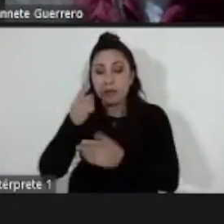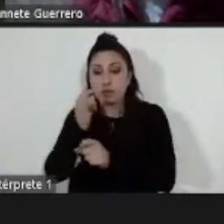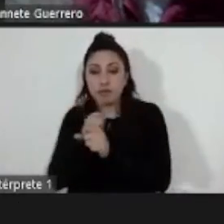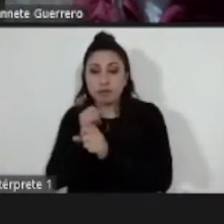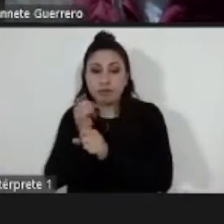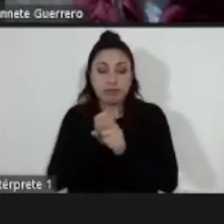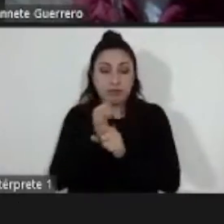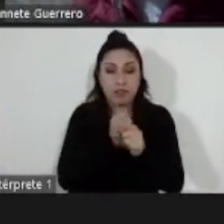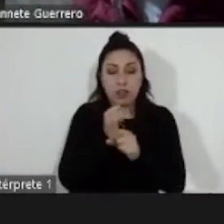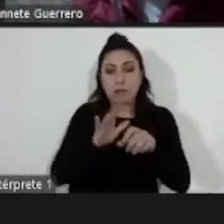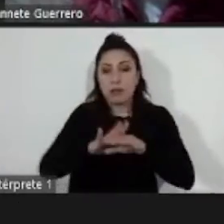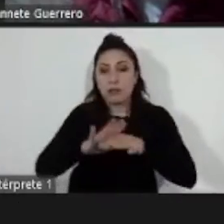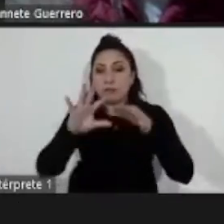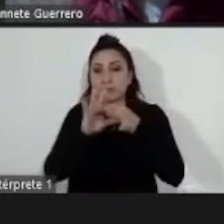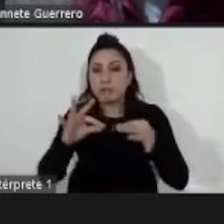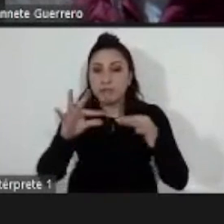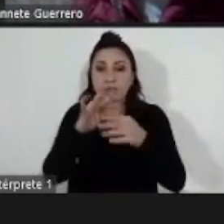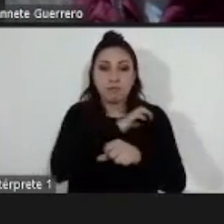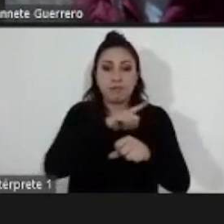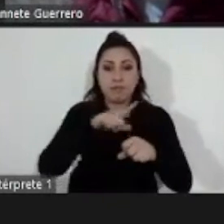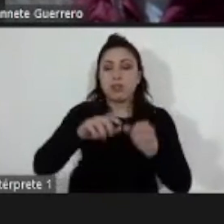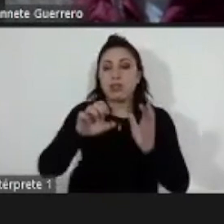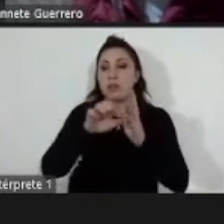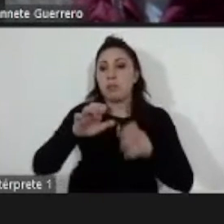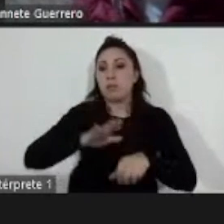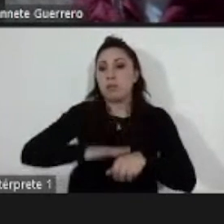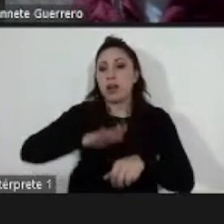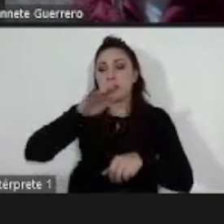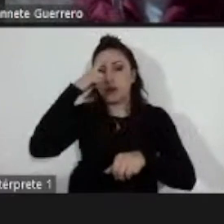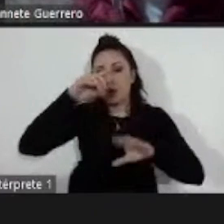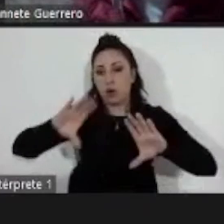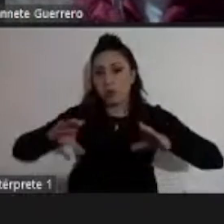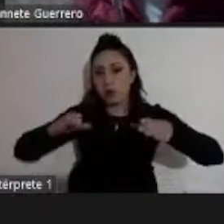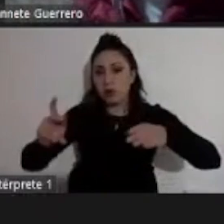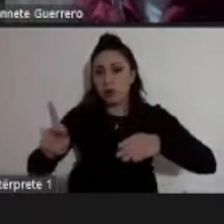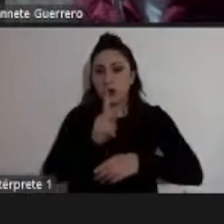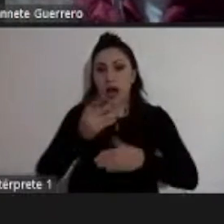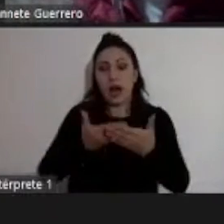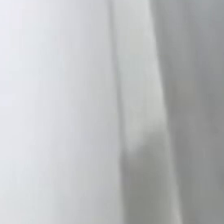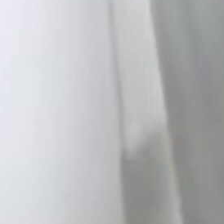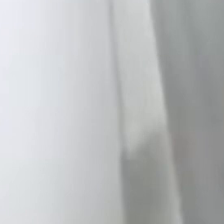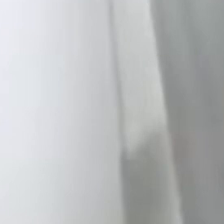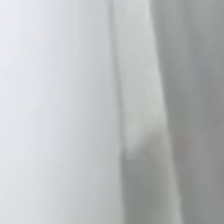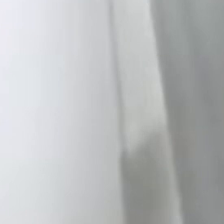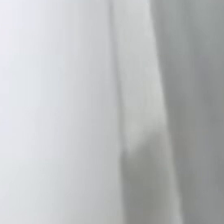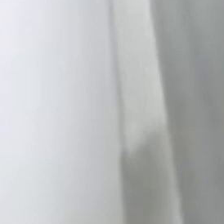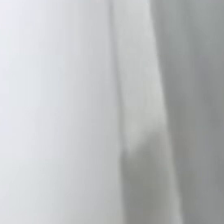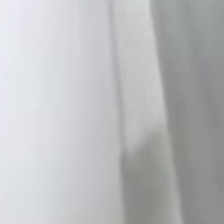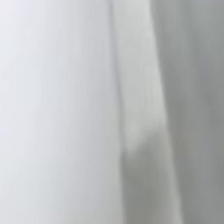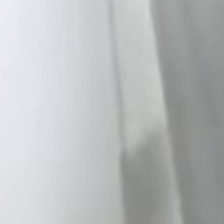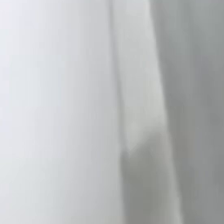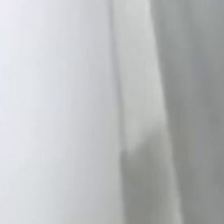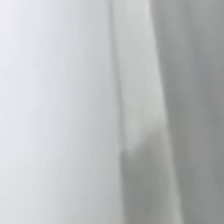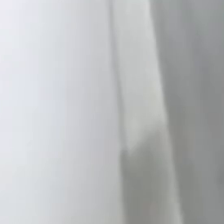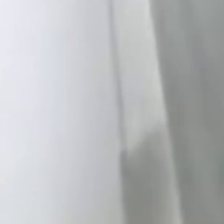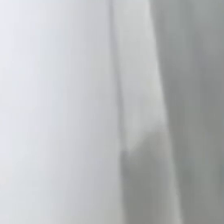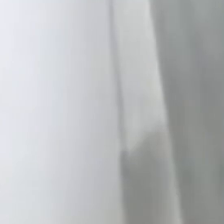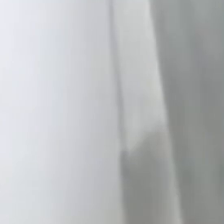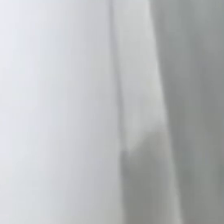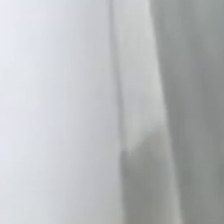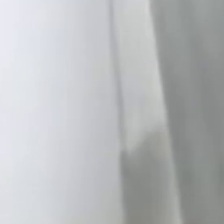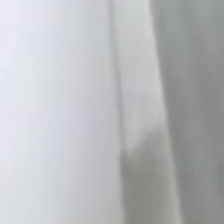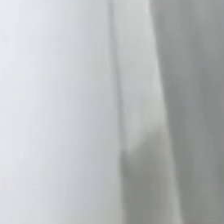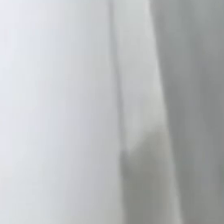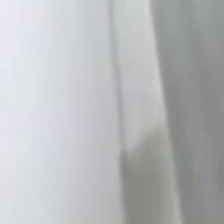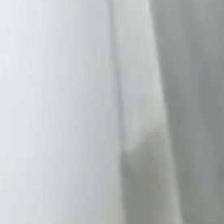Las y los diputados del Congreso de la Ciudad de México realizaron una mesa de trabajo con el director del Instituto de Planeación Democrática y Prospectiva,